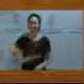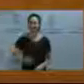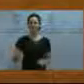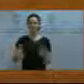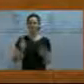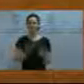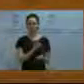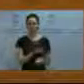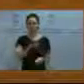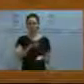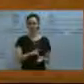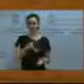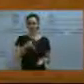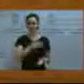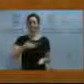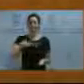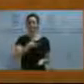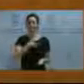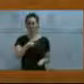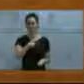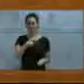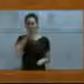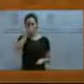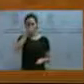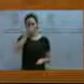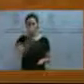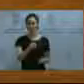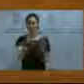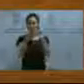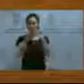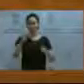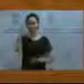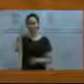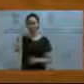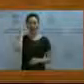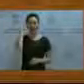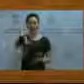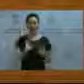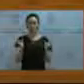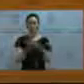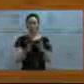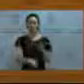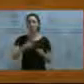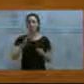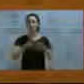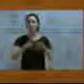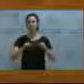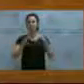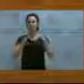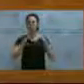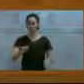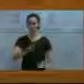intervenir en nombre del Grupo Parlamentario Socialista en este acto en el que la Junta General del Principado celebra